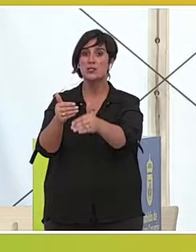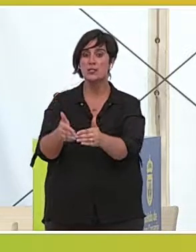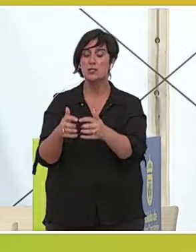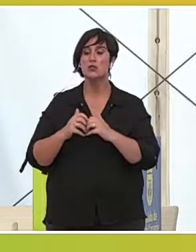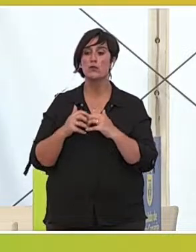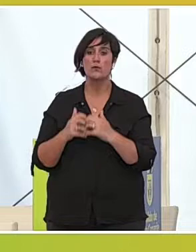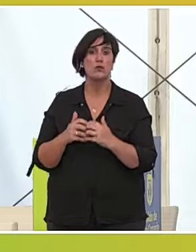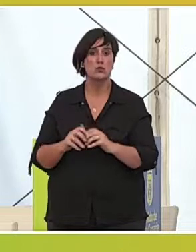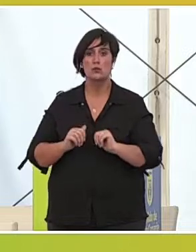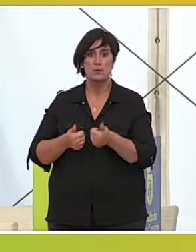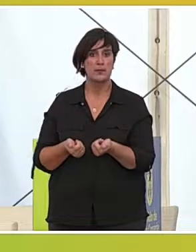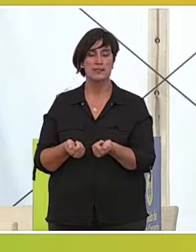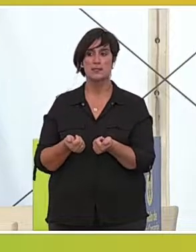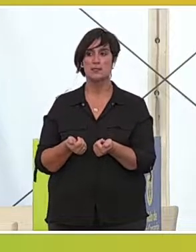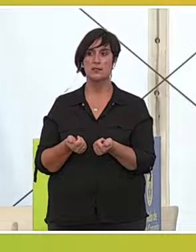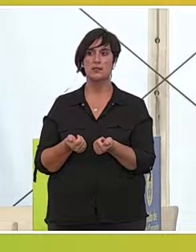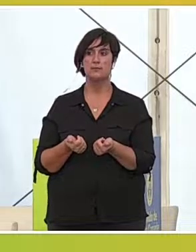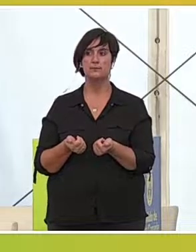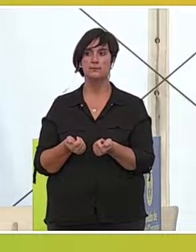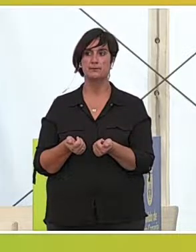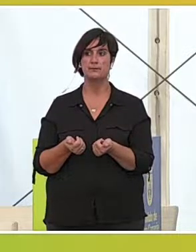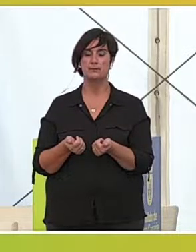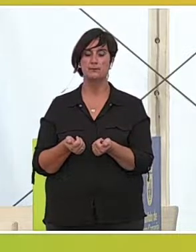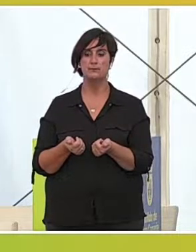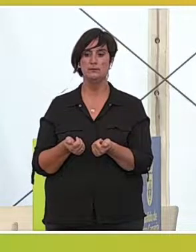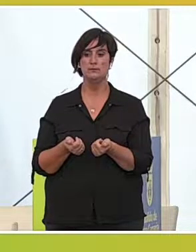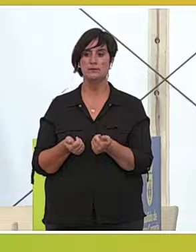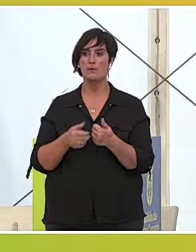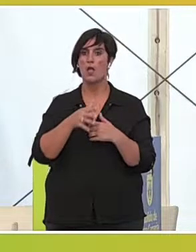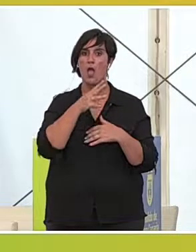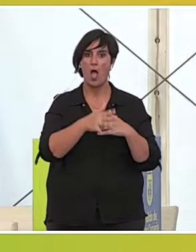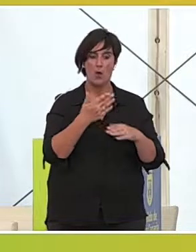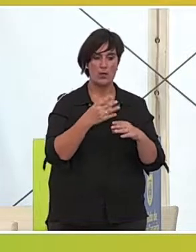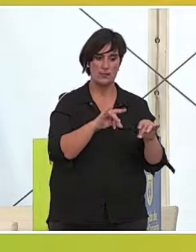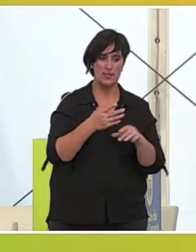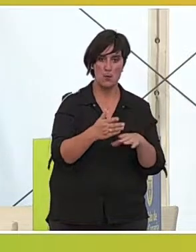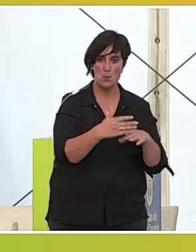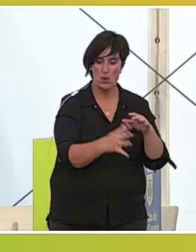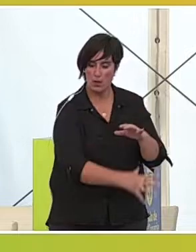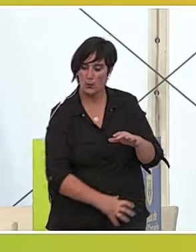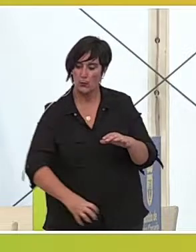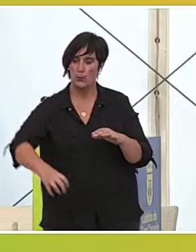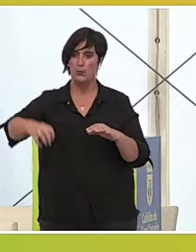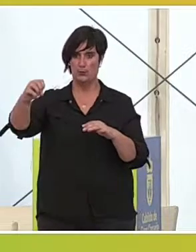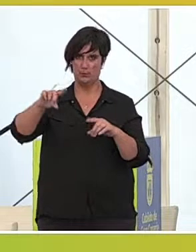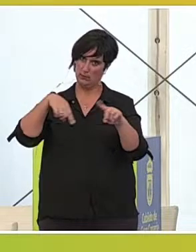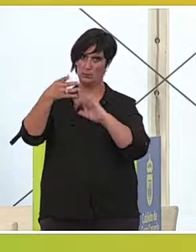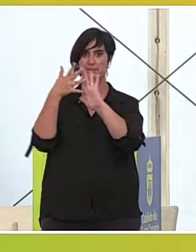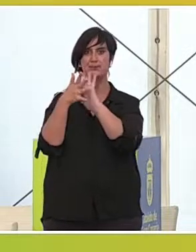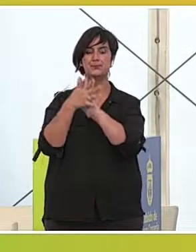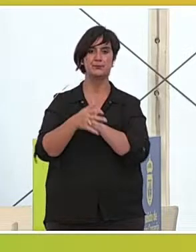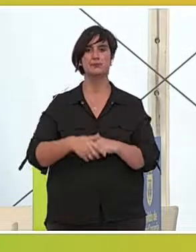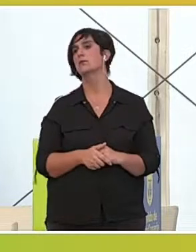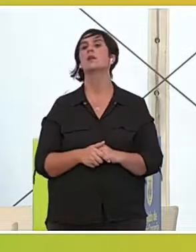empieza a funcionar con el arrastre del agua de la salmuera, como veremos posteriormente. En el